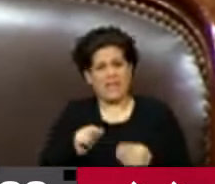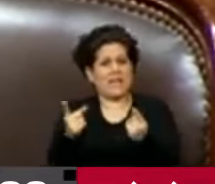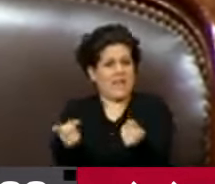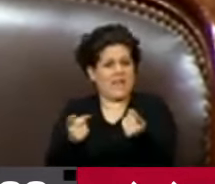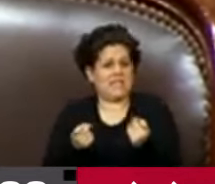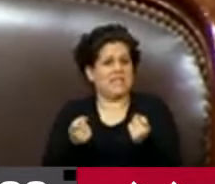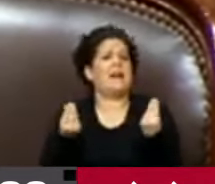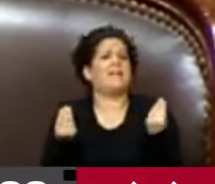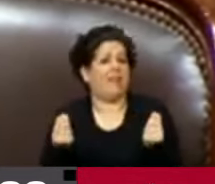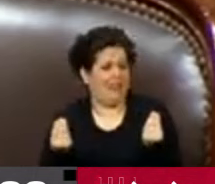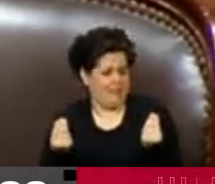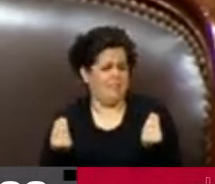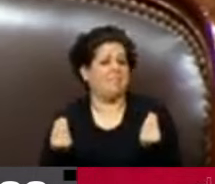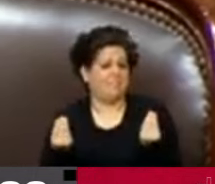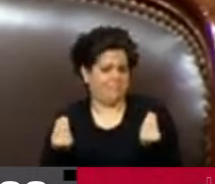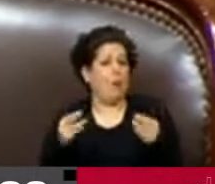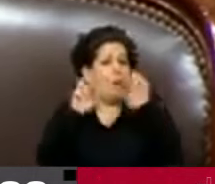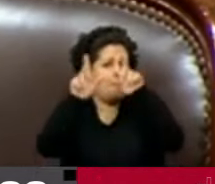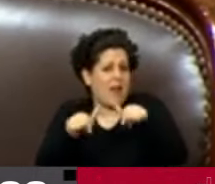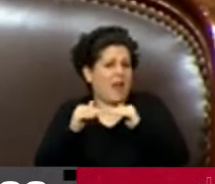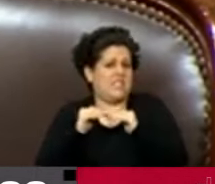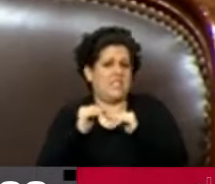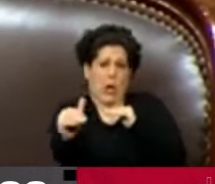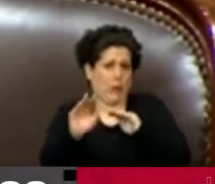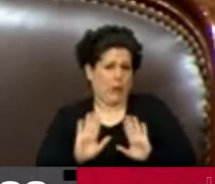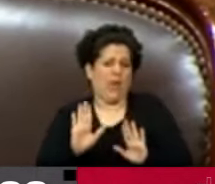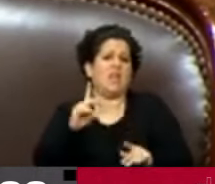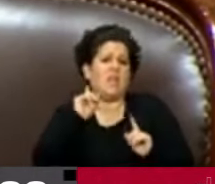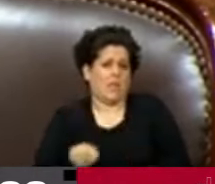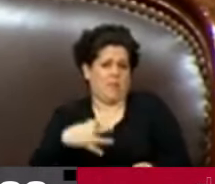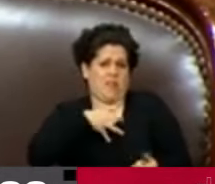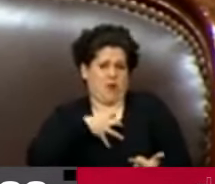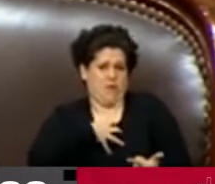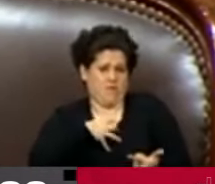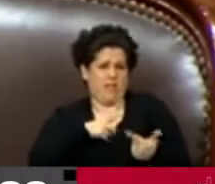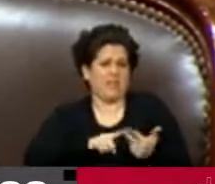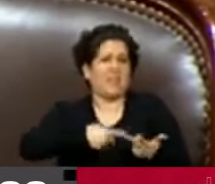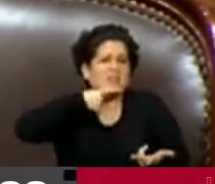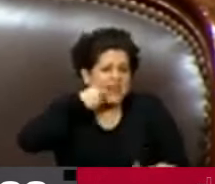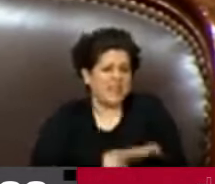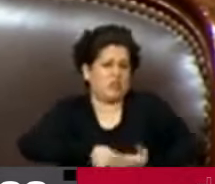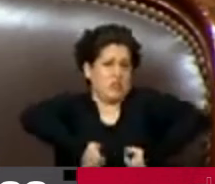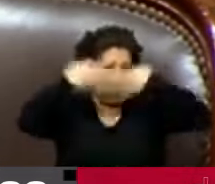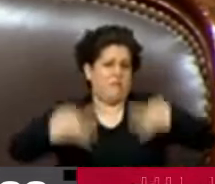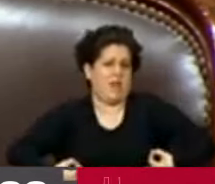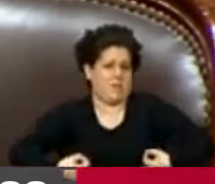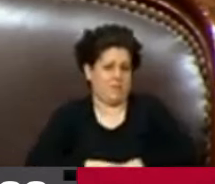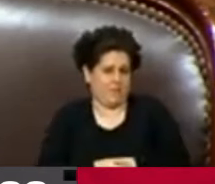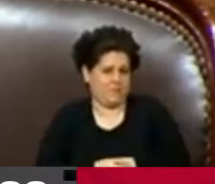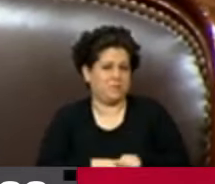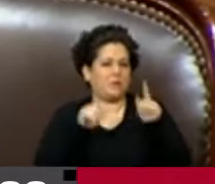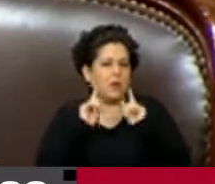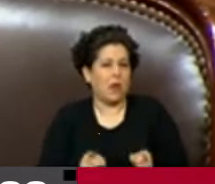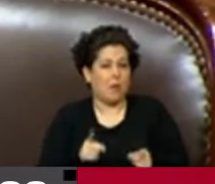imperiosamente, presidente, de un plan de estabilización y de confianza y de decisiones duras. Y el riesgo de